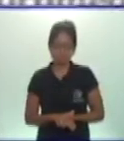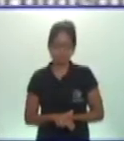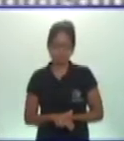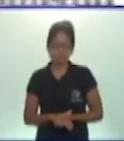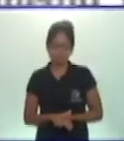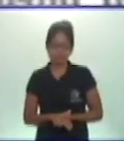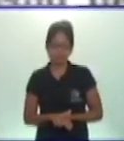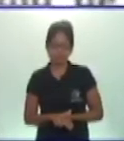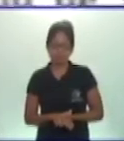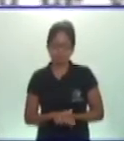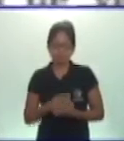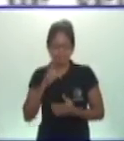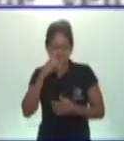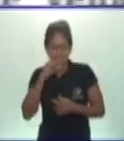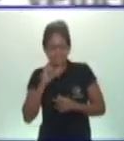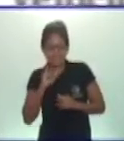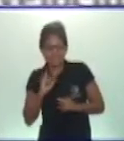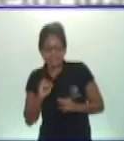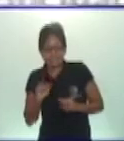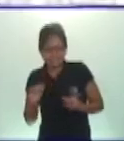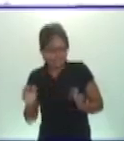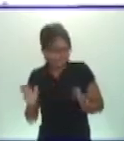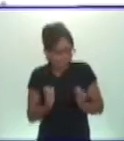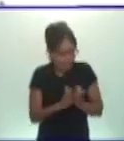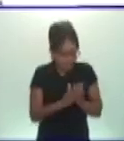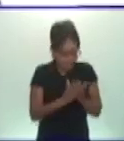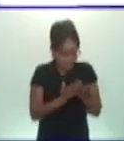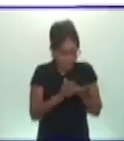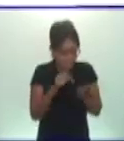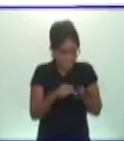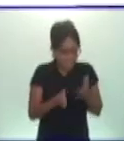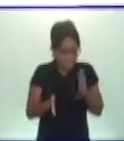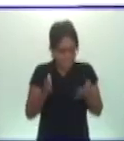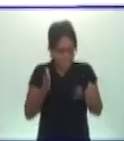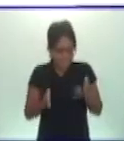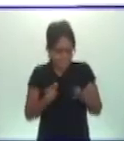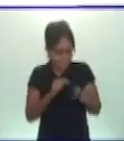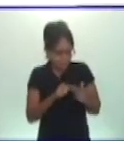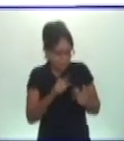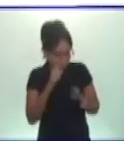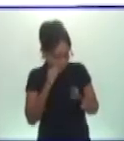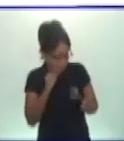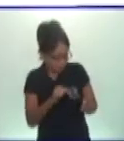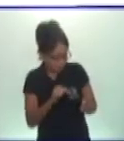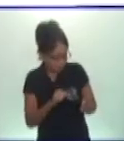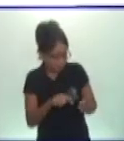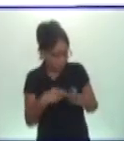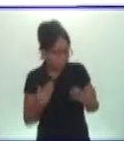La noticia acaparó los titulares de la época y un anuncio singular aparecía en el diario La Marina y la revista Bohemia.